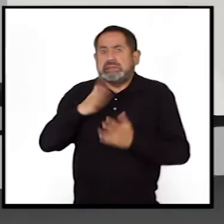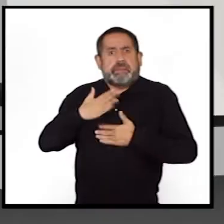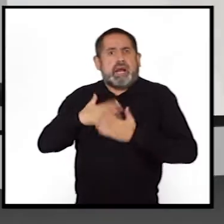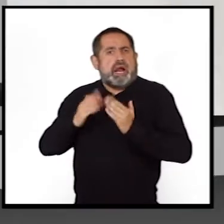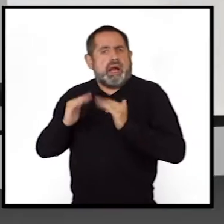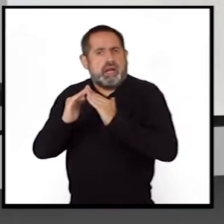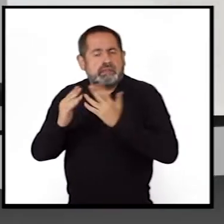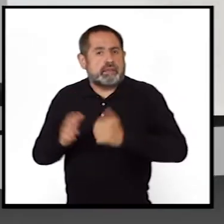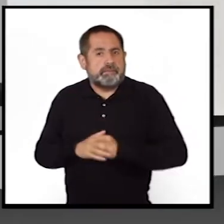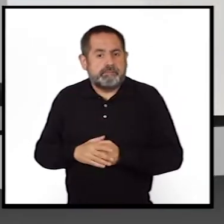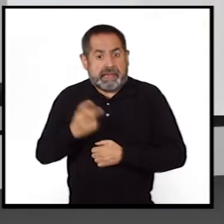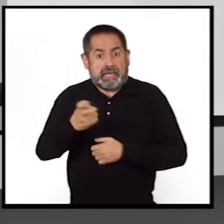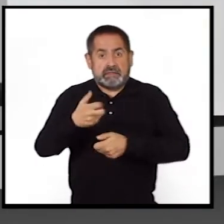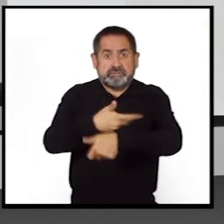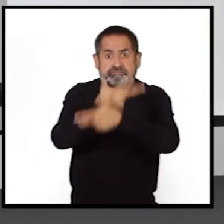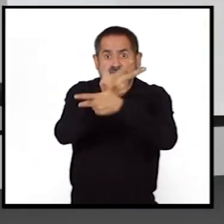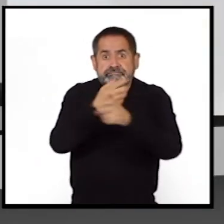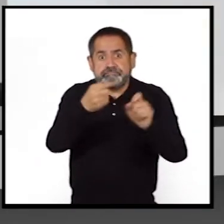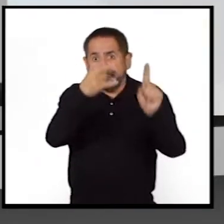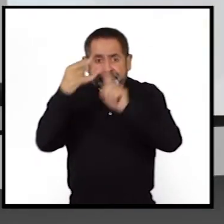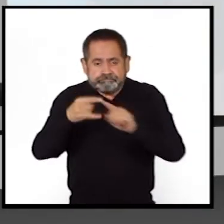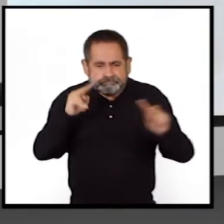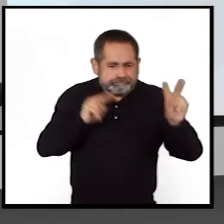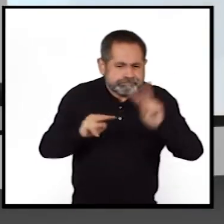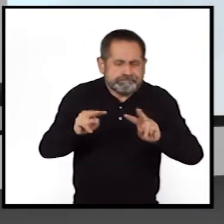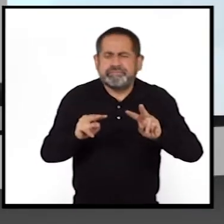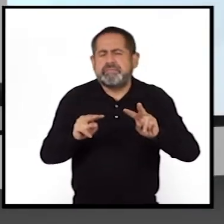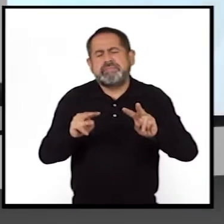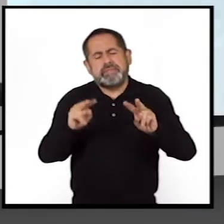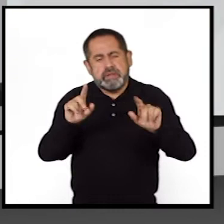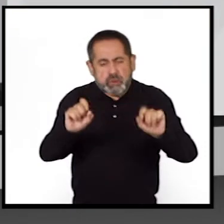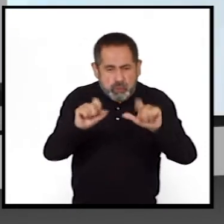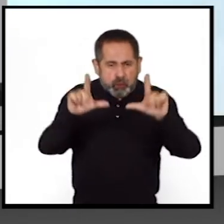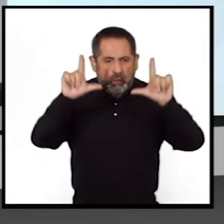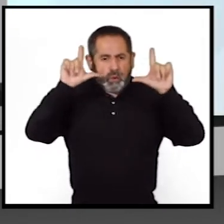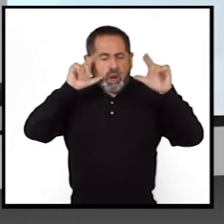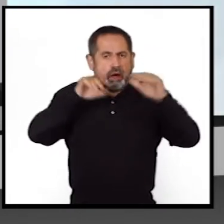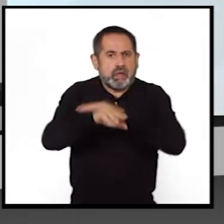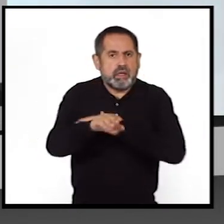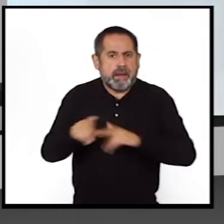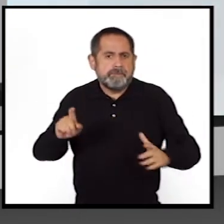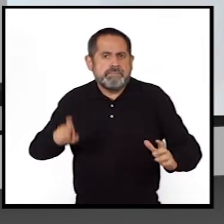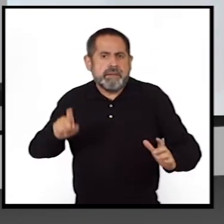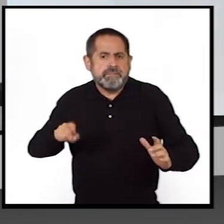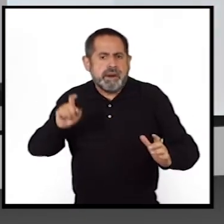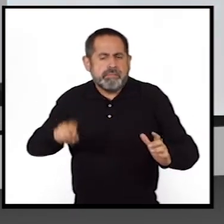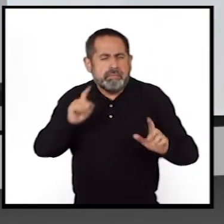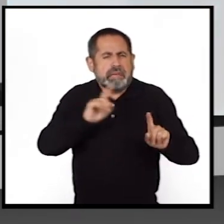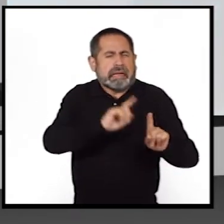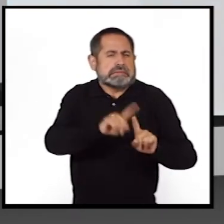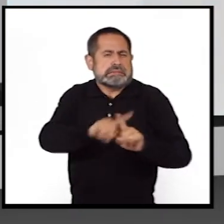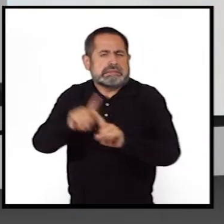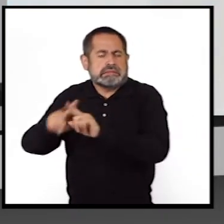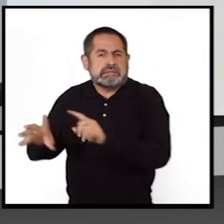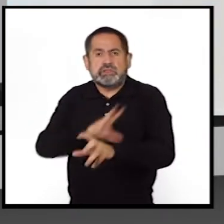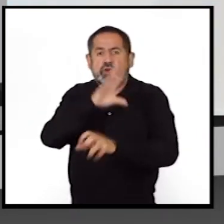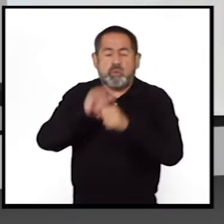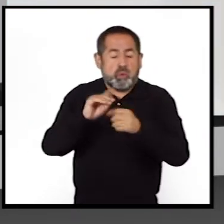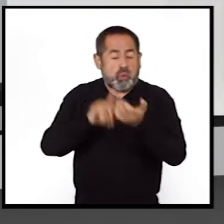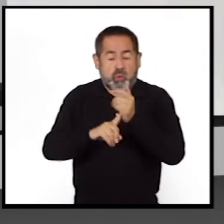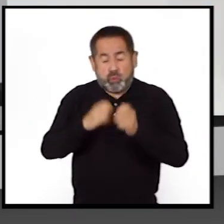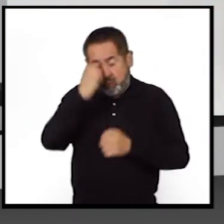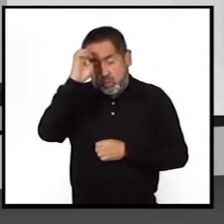casa. Este evento digital ofrece a los asistentes una experiencia tecnológica única, un